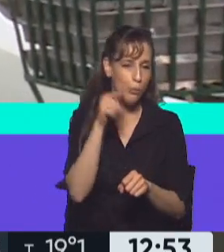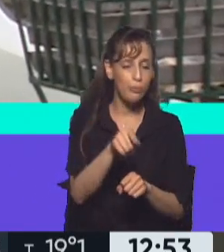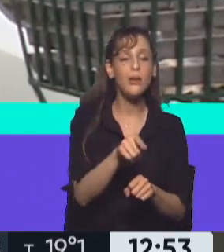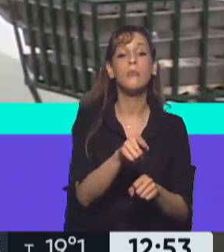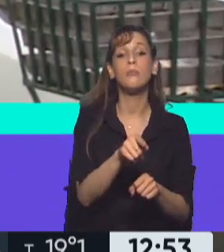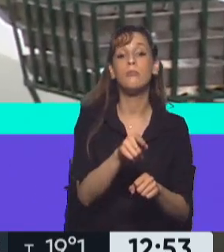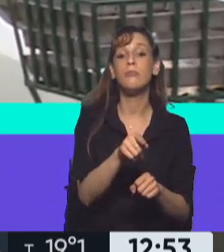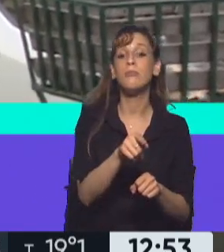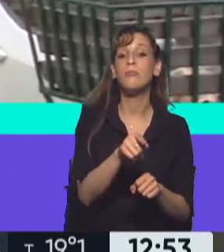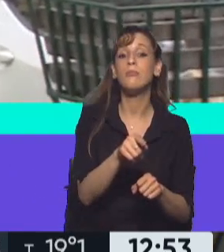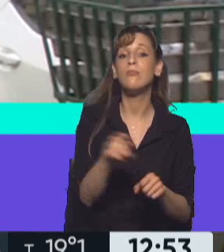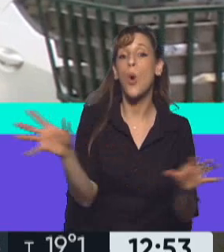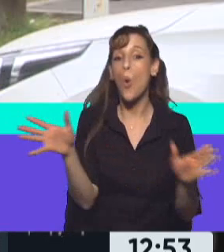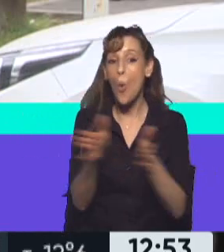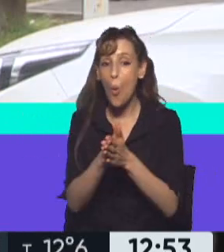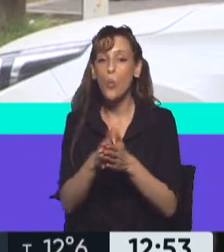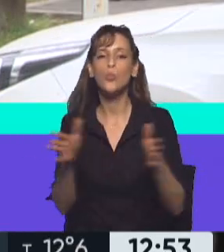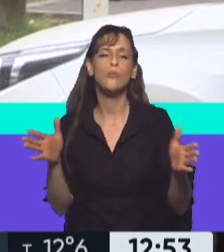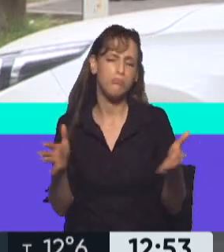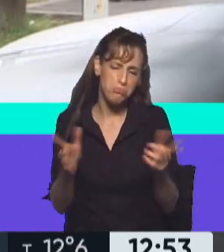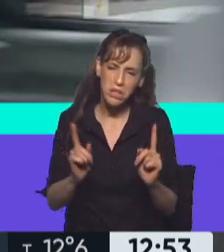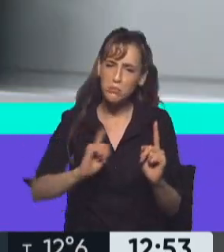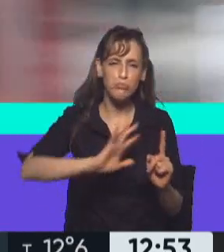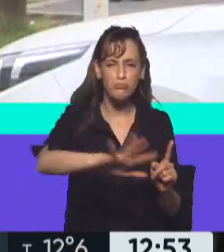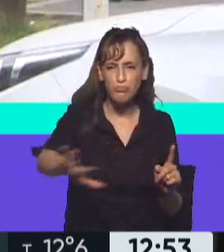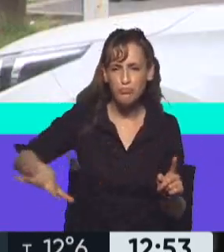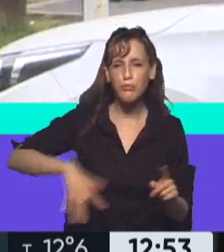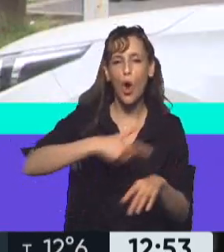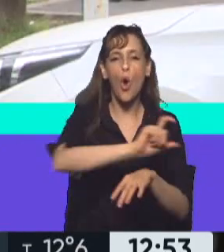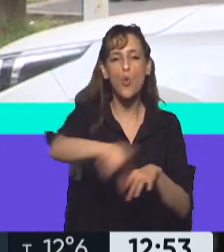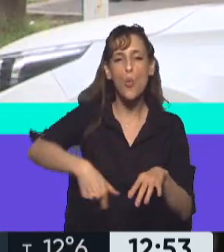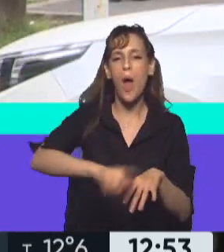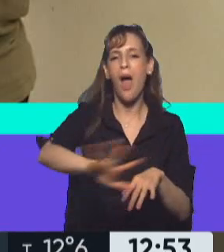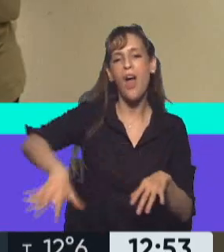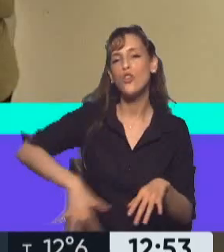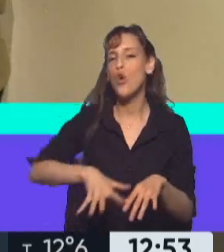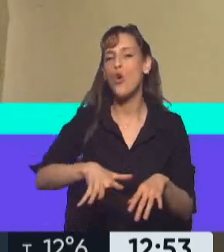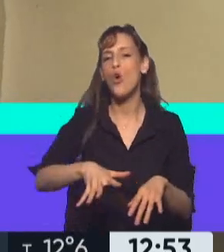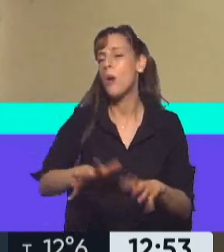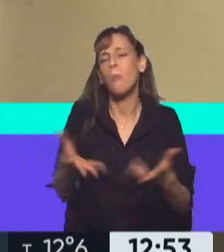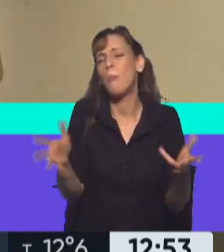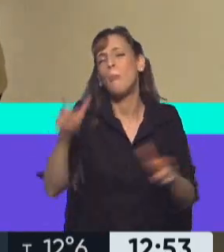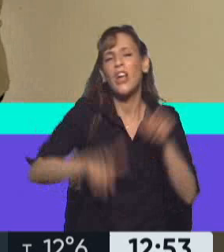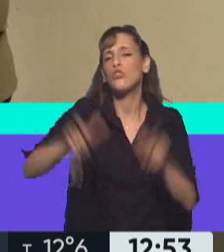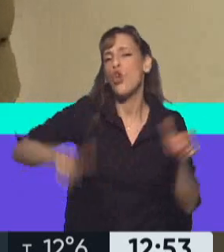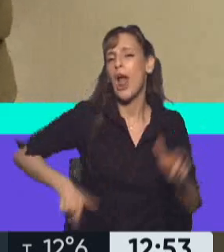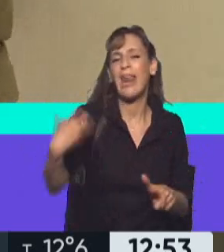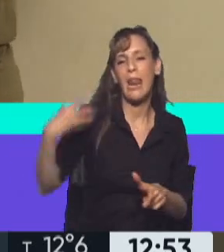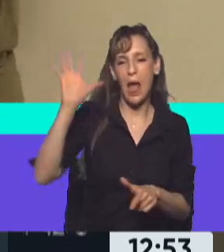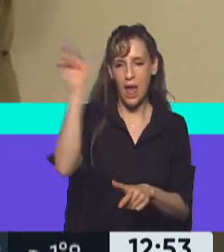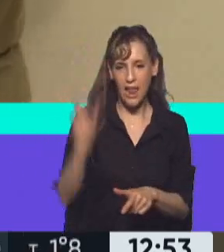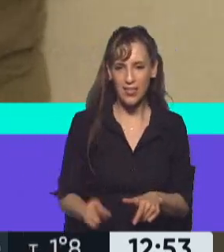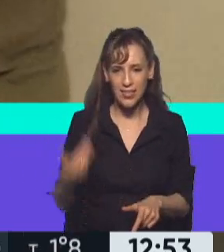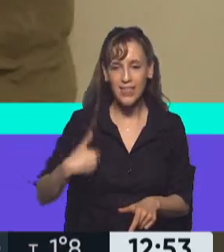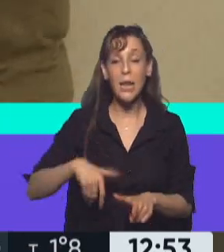centros de panaderos del conurbano y también con todas y todos los panaderos de la República Argentina, decidimos poner